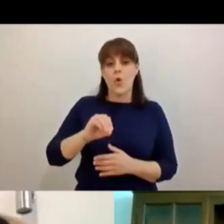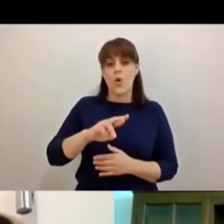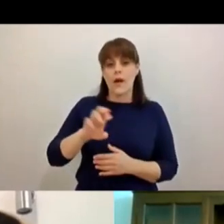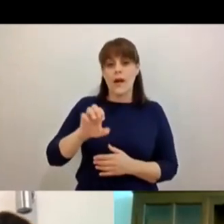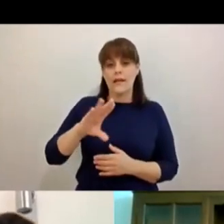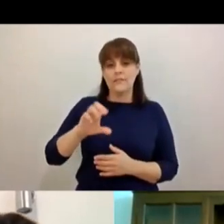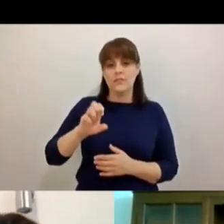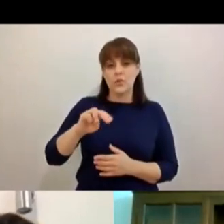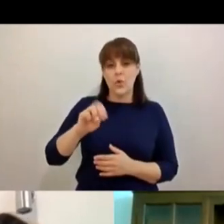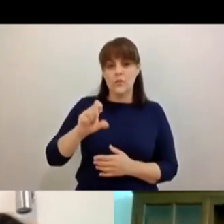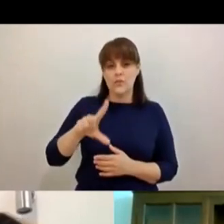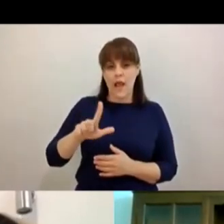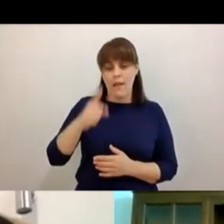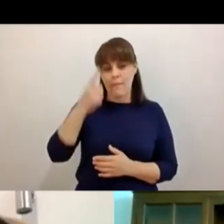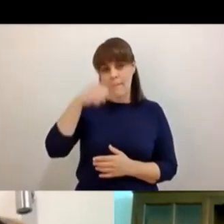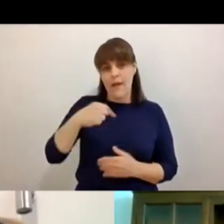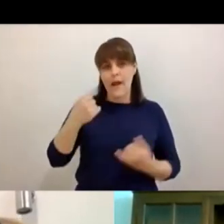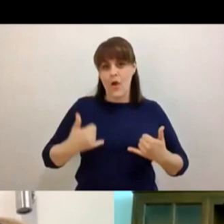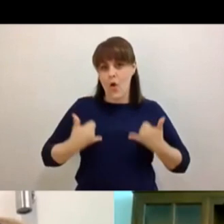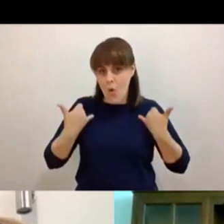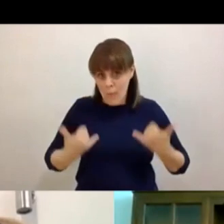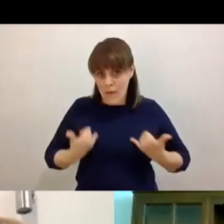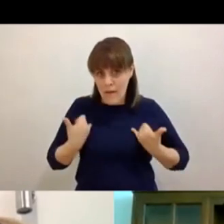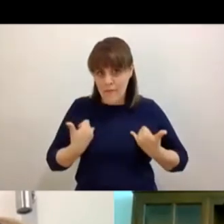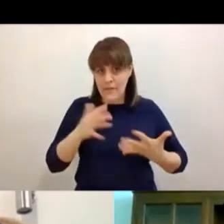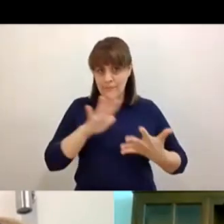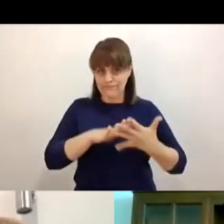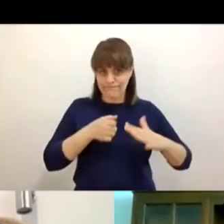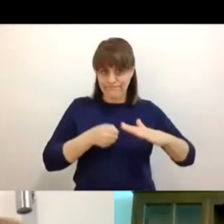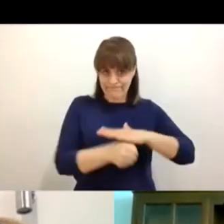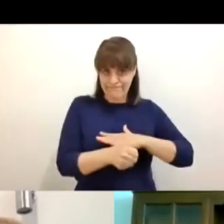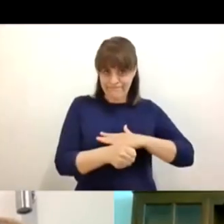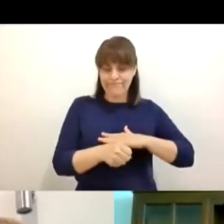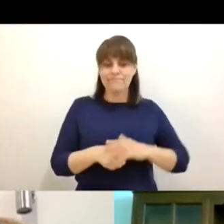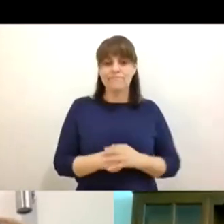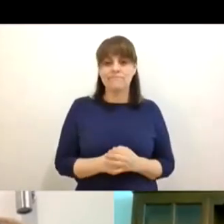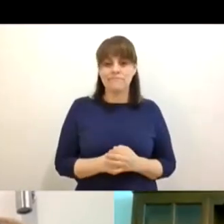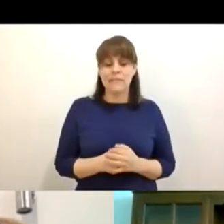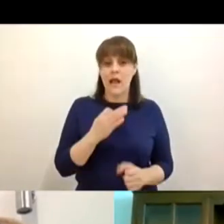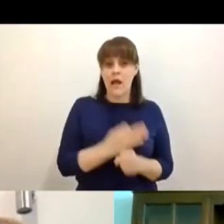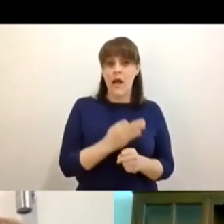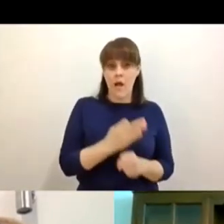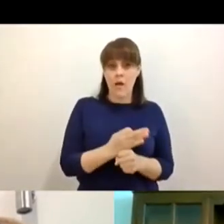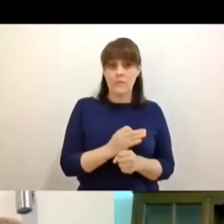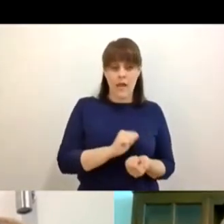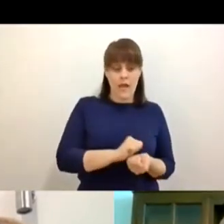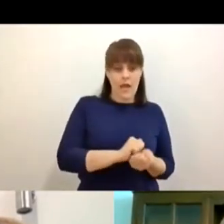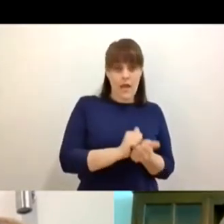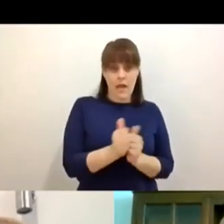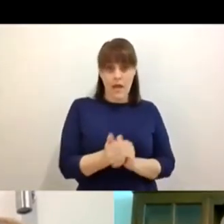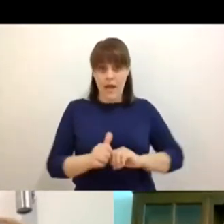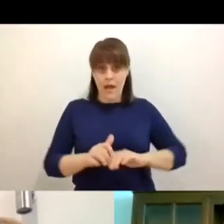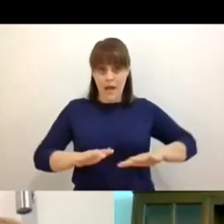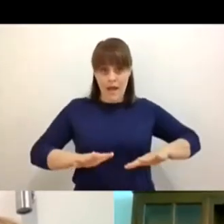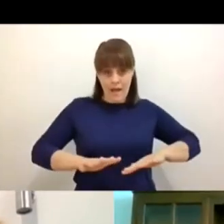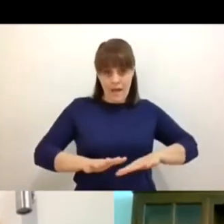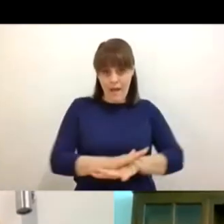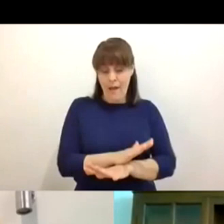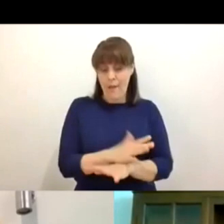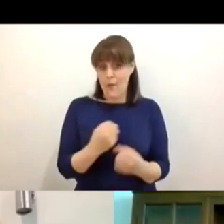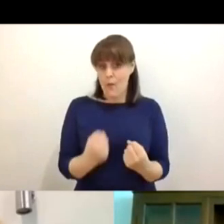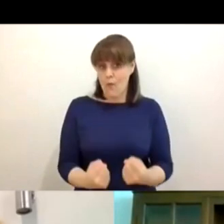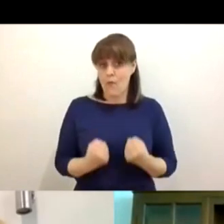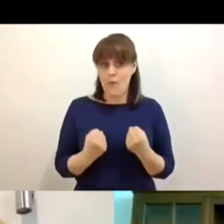Y creo que no debemos de perder el rumbo primero en concretar que si hubo un gran cambio, hubo un gran cambio en el sentido de que